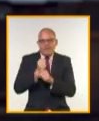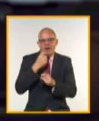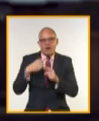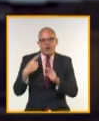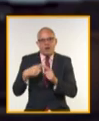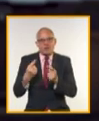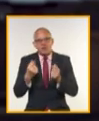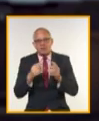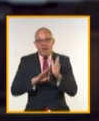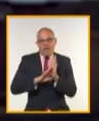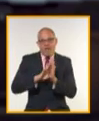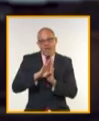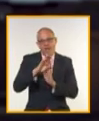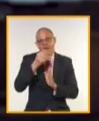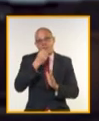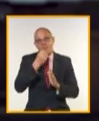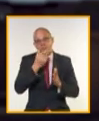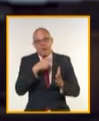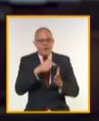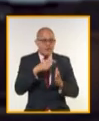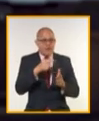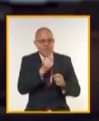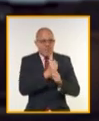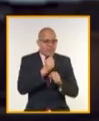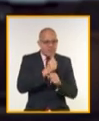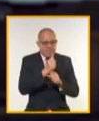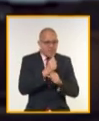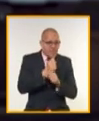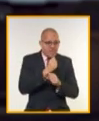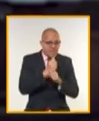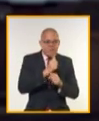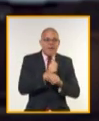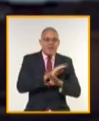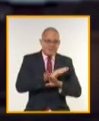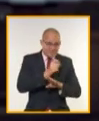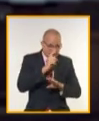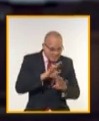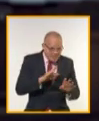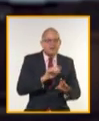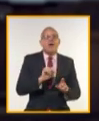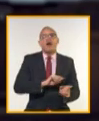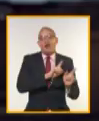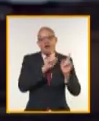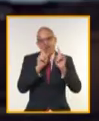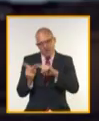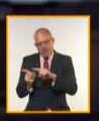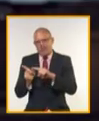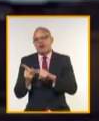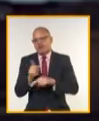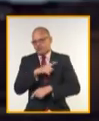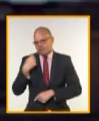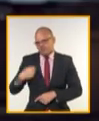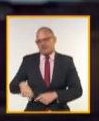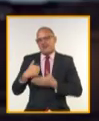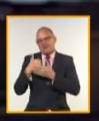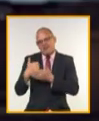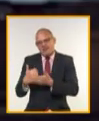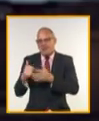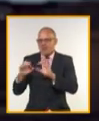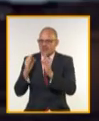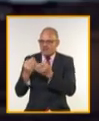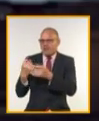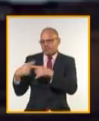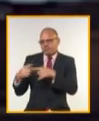poder ganar un dinero y nuevamente en otro momento retornar a la familia. Es como una salida